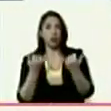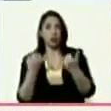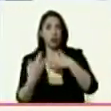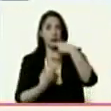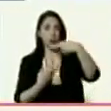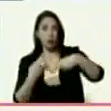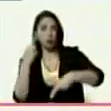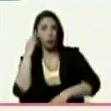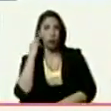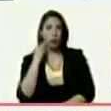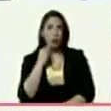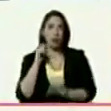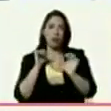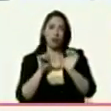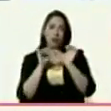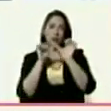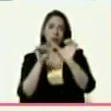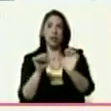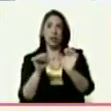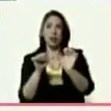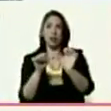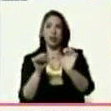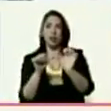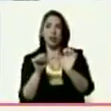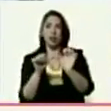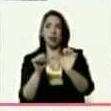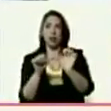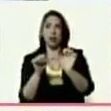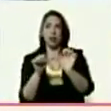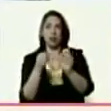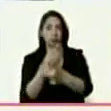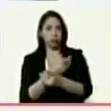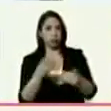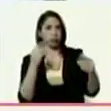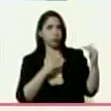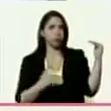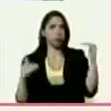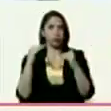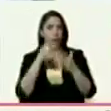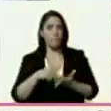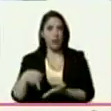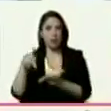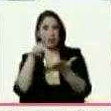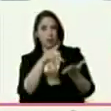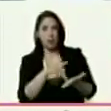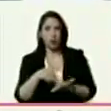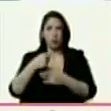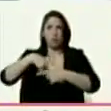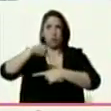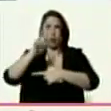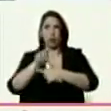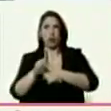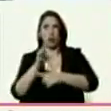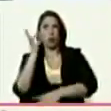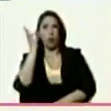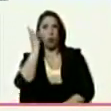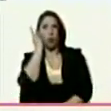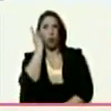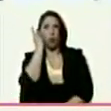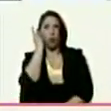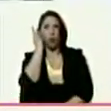revolución bolivariana se mantiene de pie, se mantiene con la dignidad en alto por la participación protagónica de las